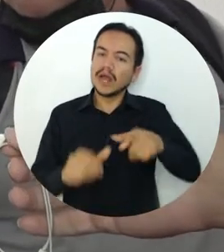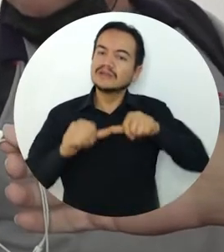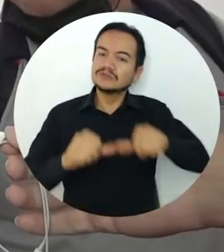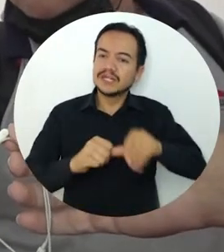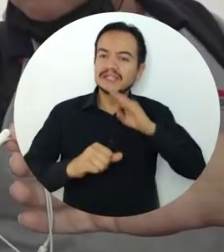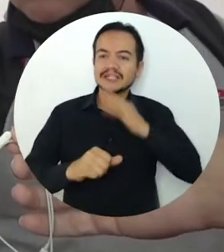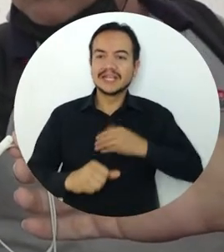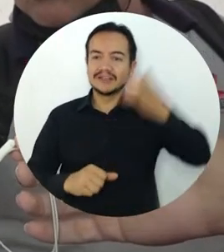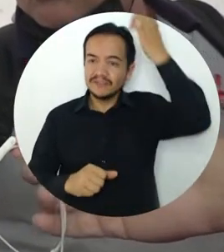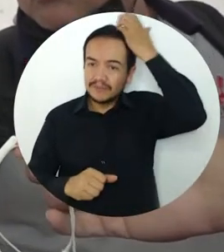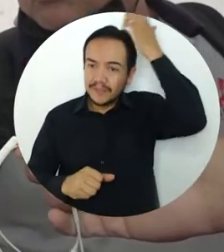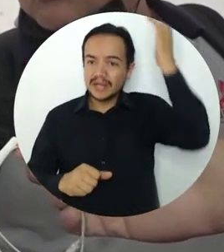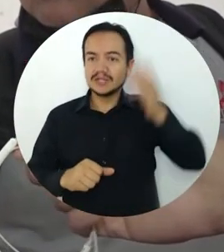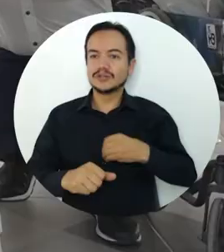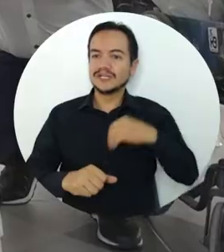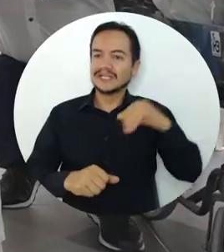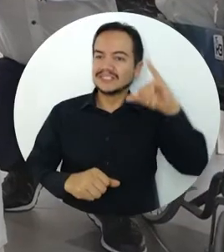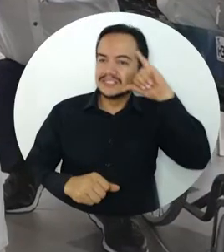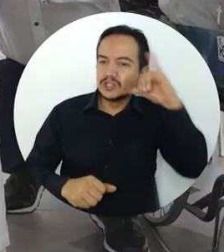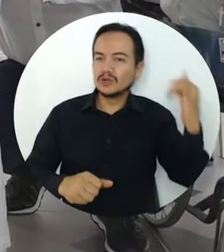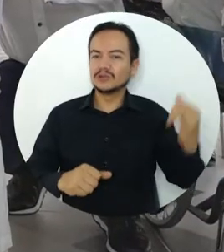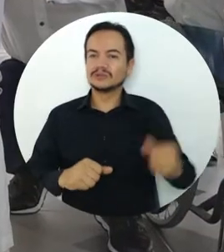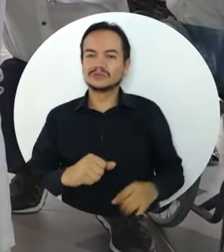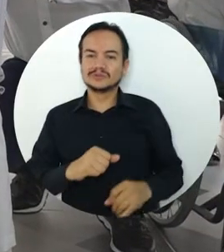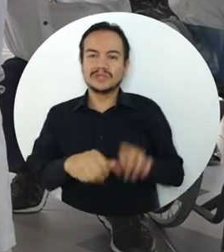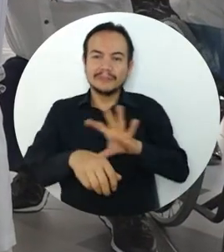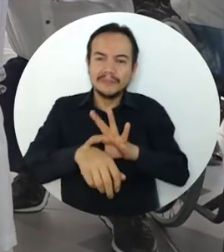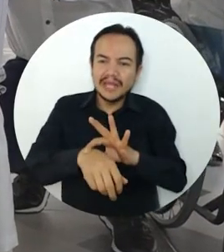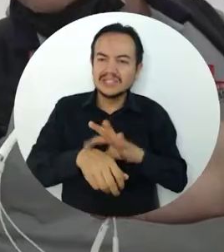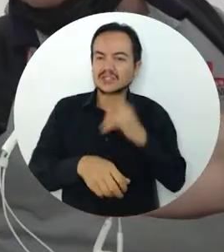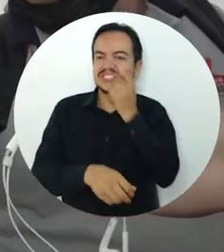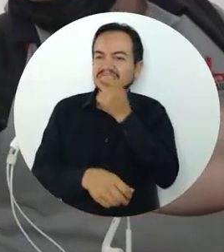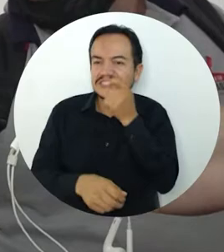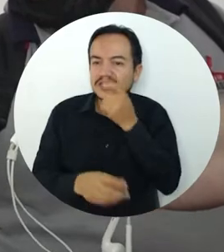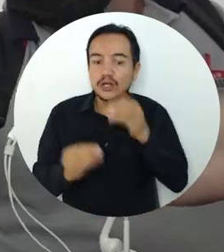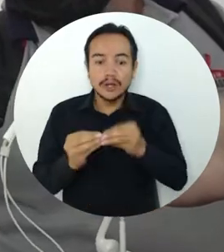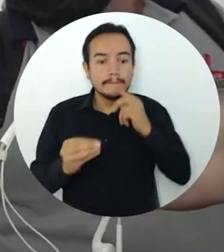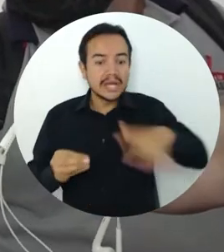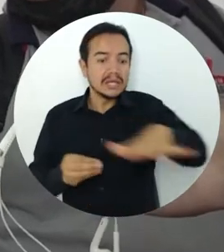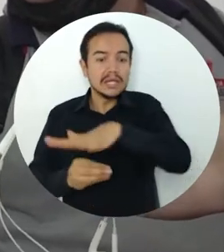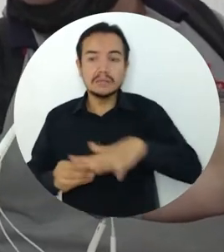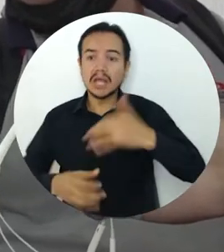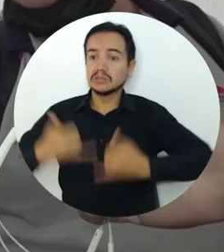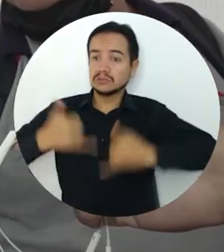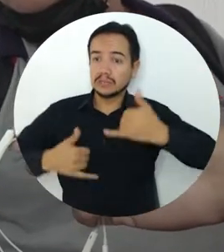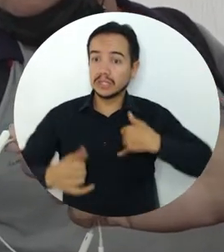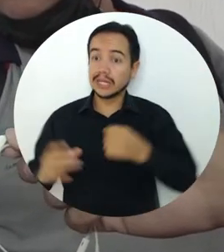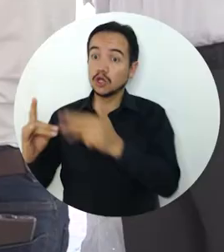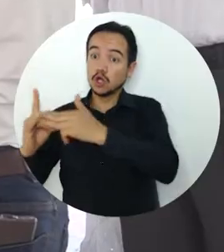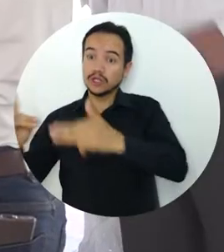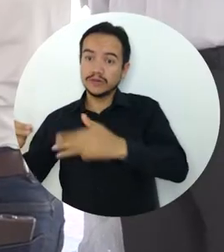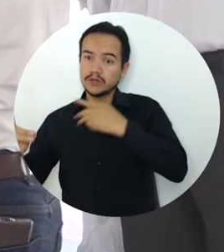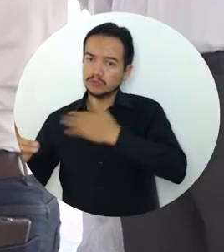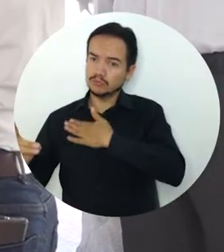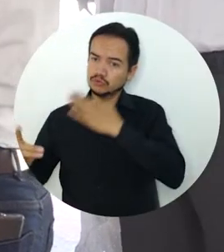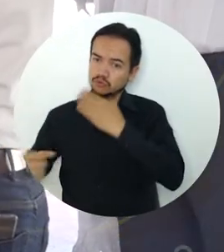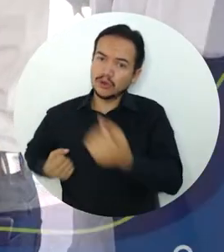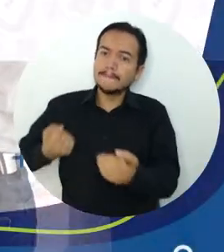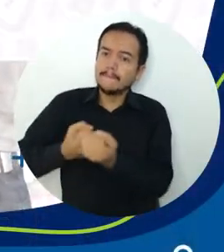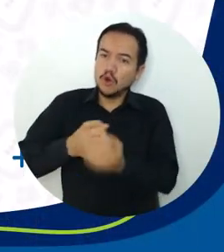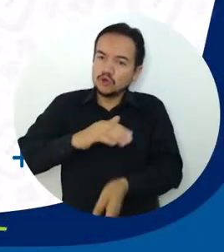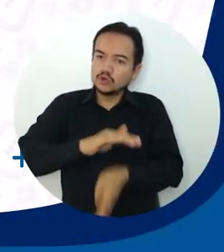psicólogos médicos odontólogos que tengan espacio para la recreación que la universidad tenga en este espacio un espacio de aporte